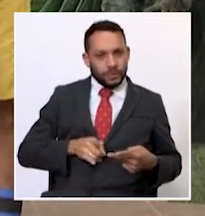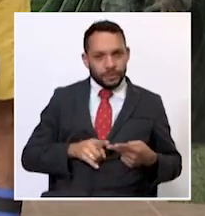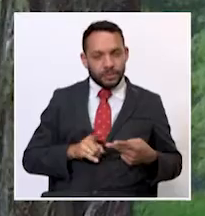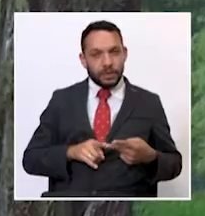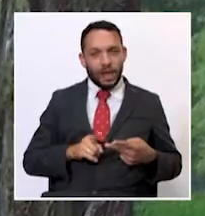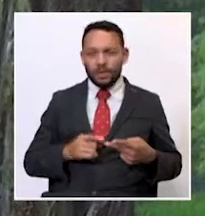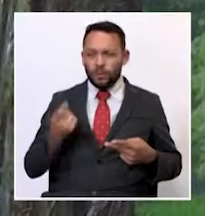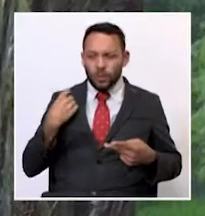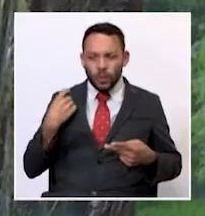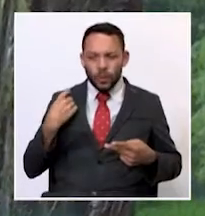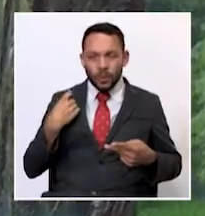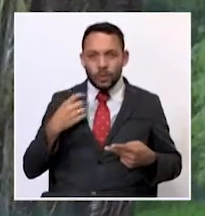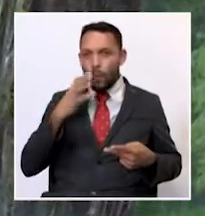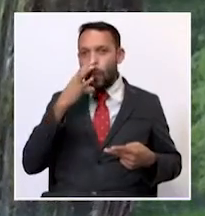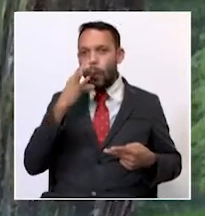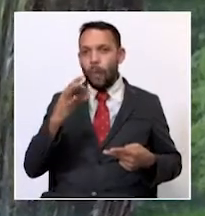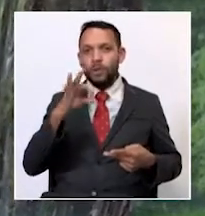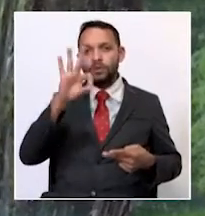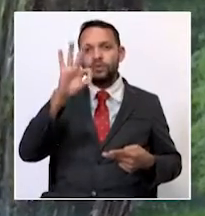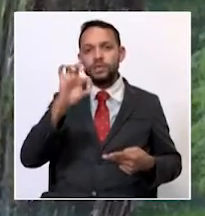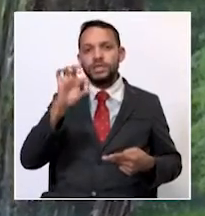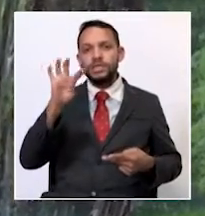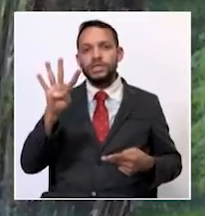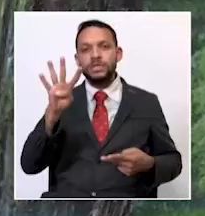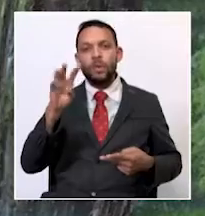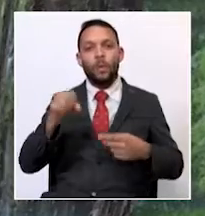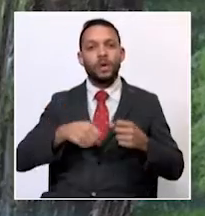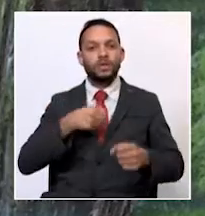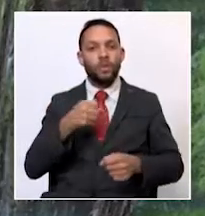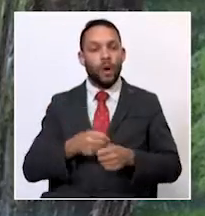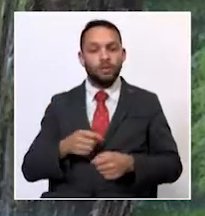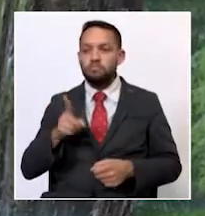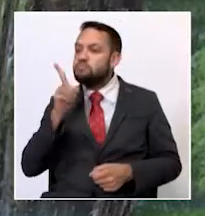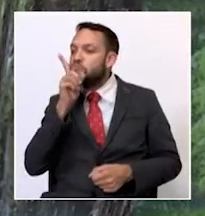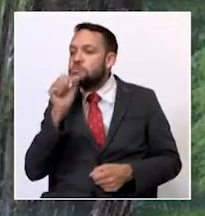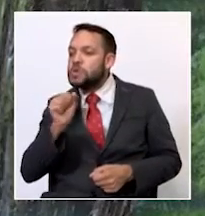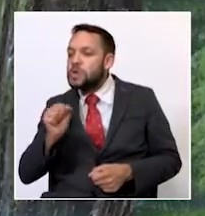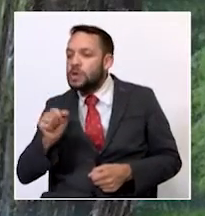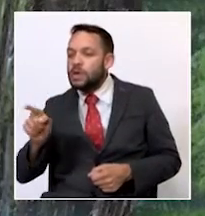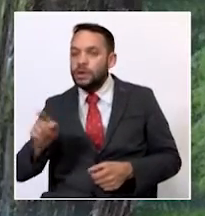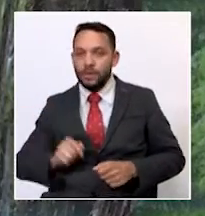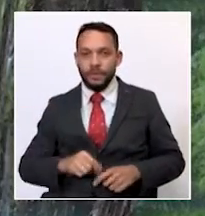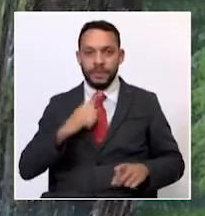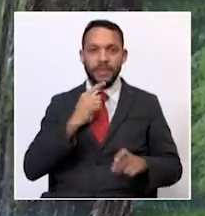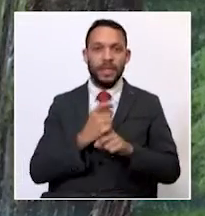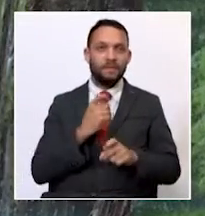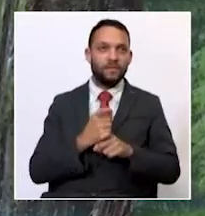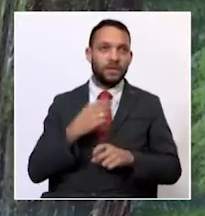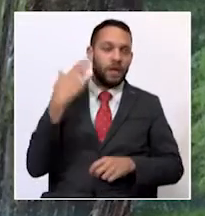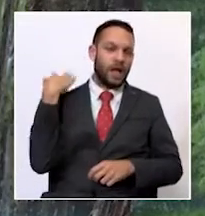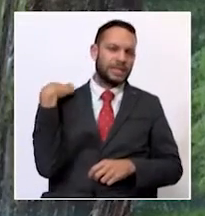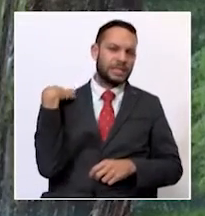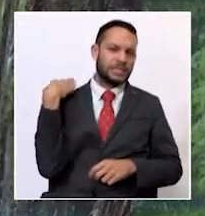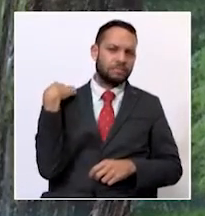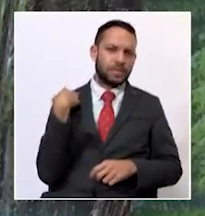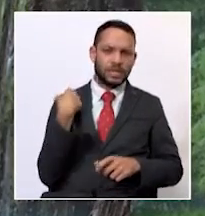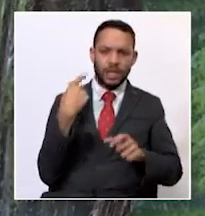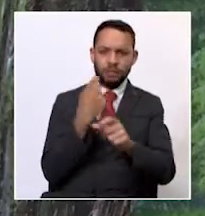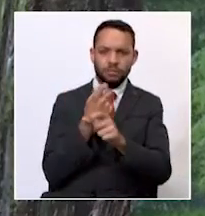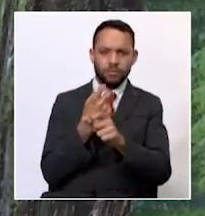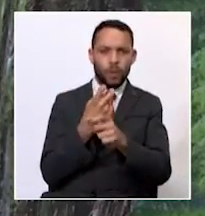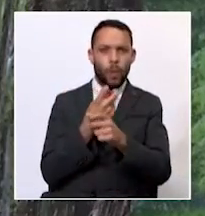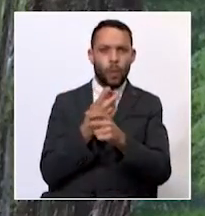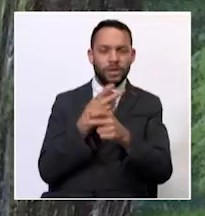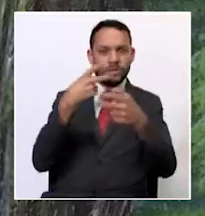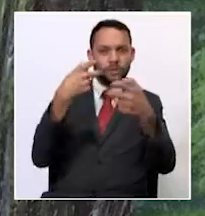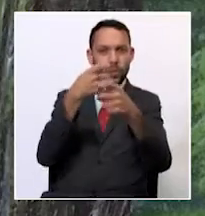un paciente de 84 años, un paciente con una patología de columna severa y crónica, un paciente